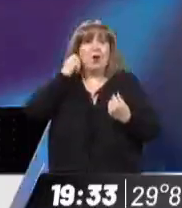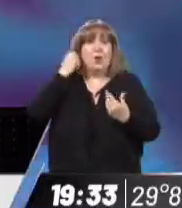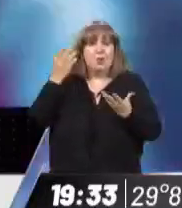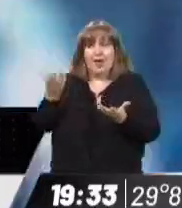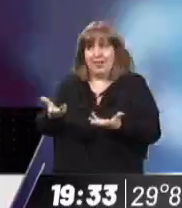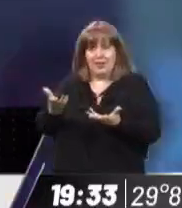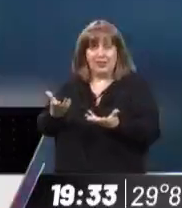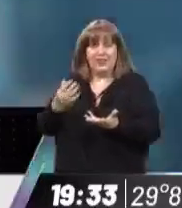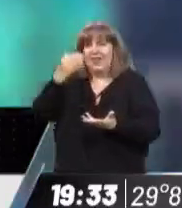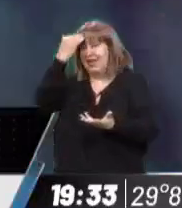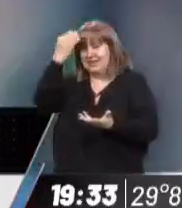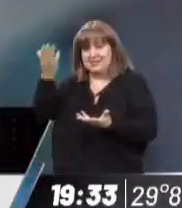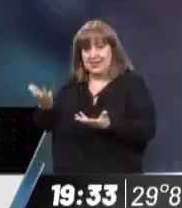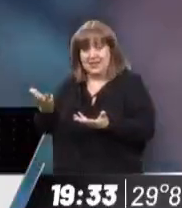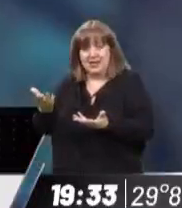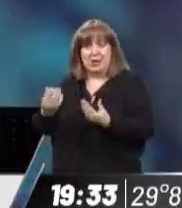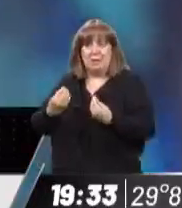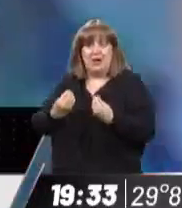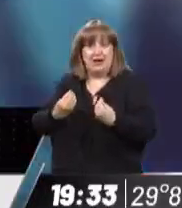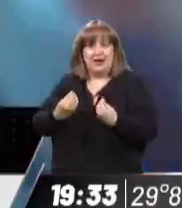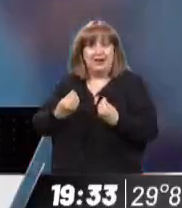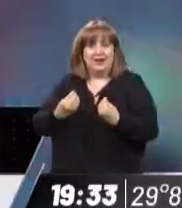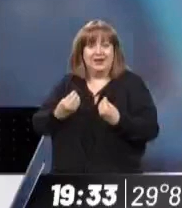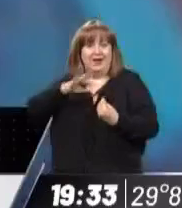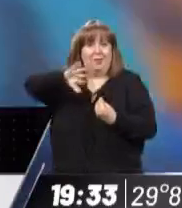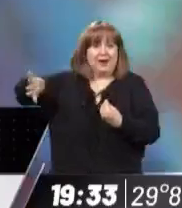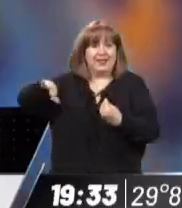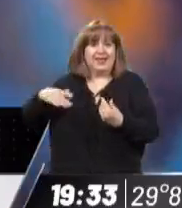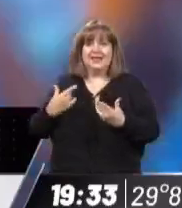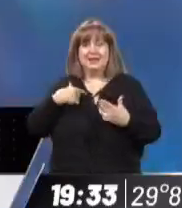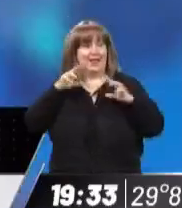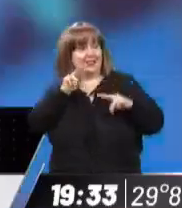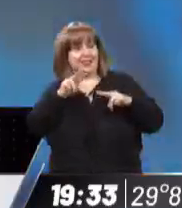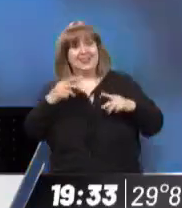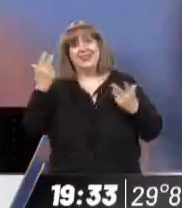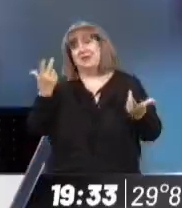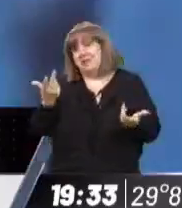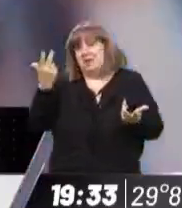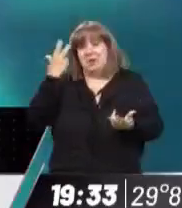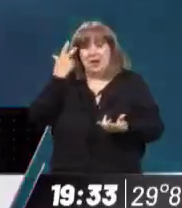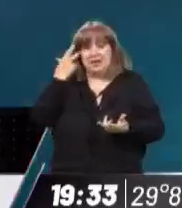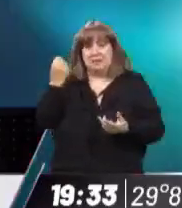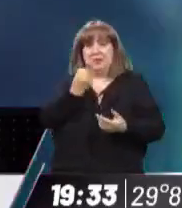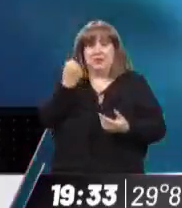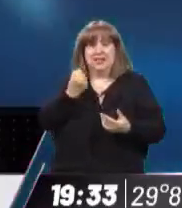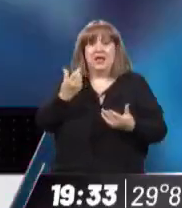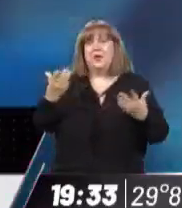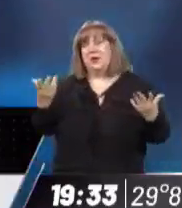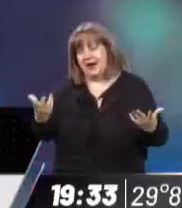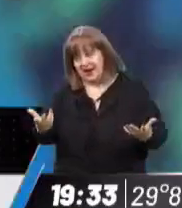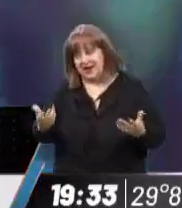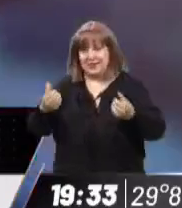más la sobrina. Y pero vos no quedaste en un tercer plano. No, bueno, pero ella lo disfrutó, lo tuvo el tío allí en el lugar. Imagínate que Messi en